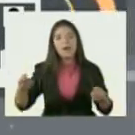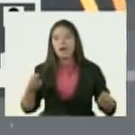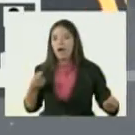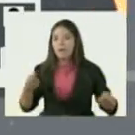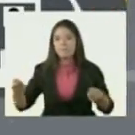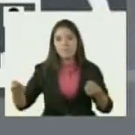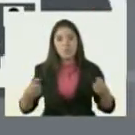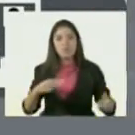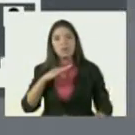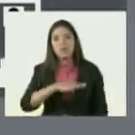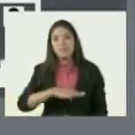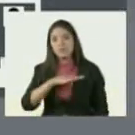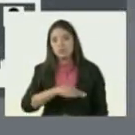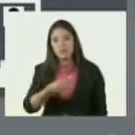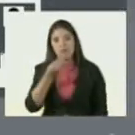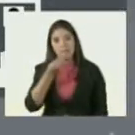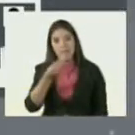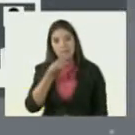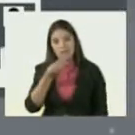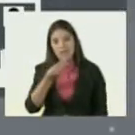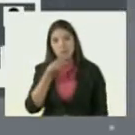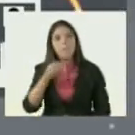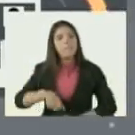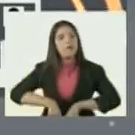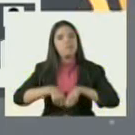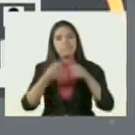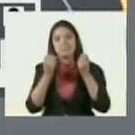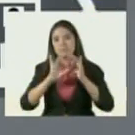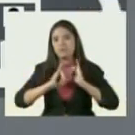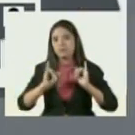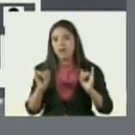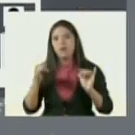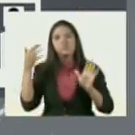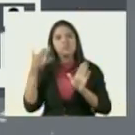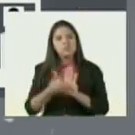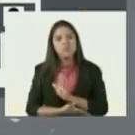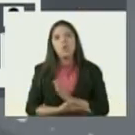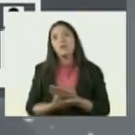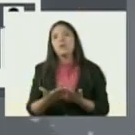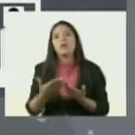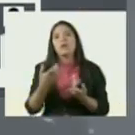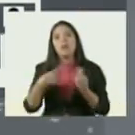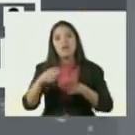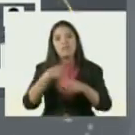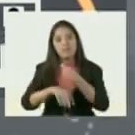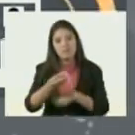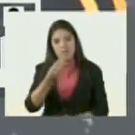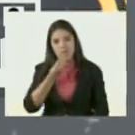misión alimentación, para romper lo que es el proceso de distribución.